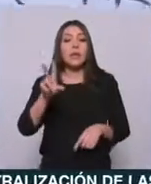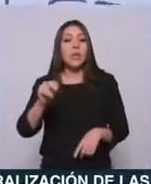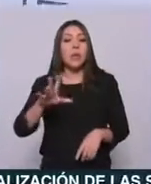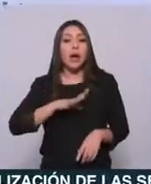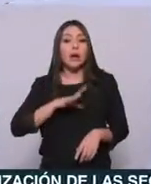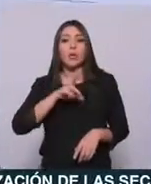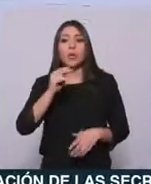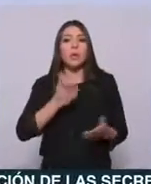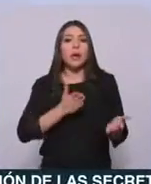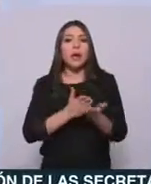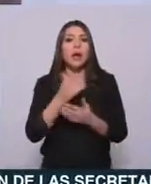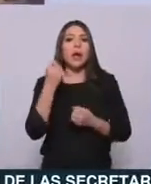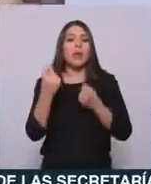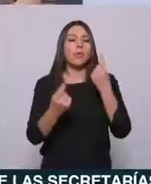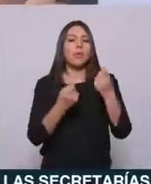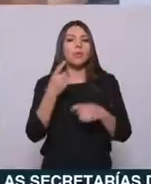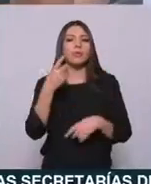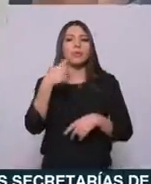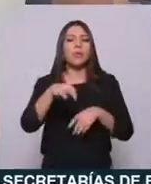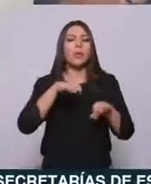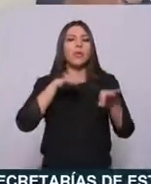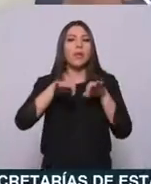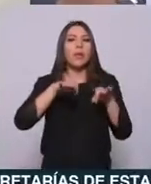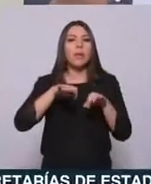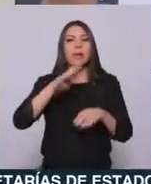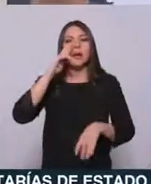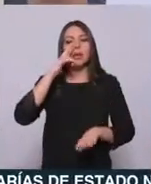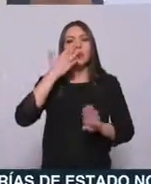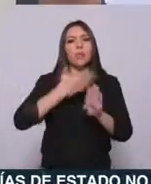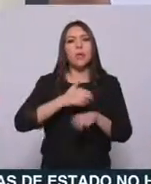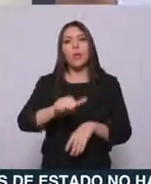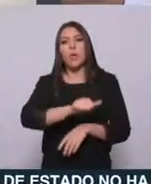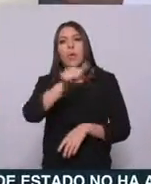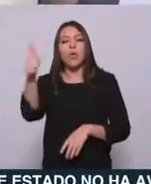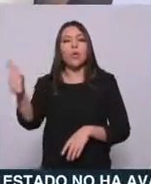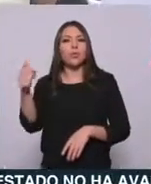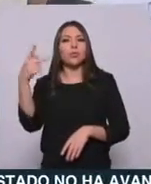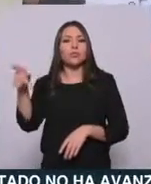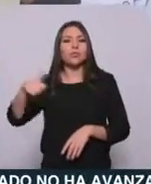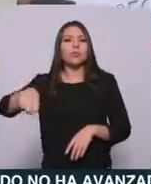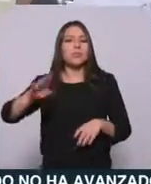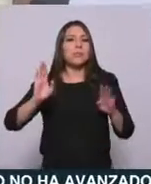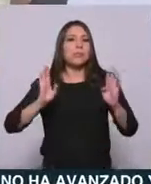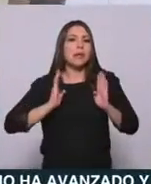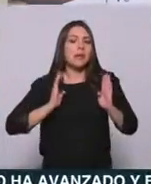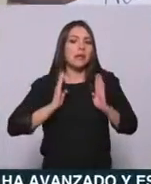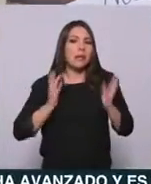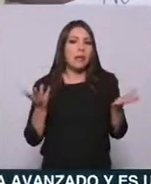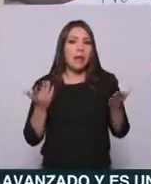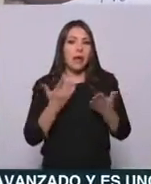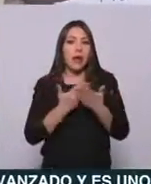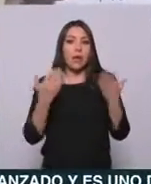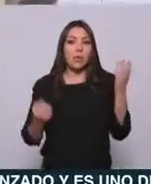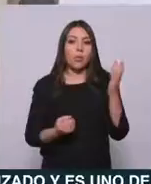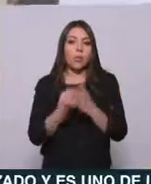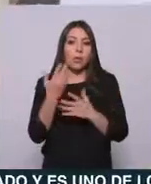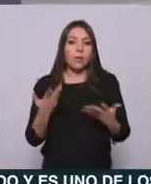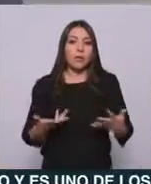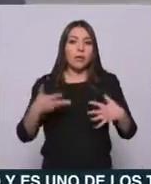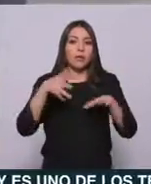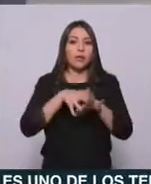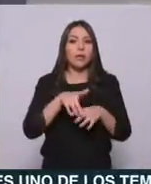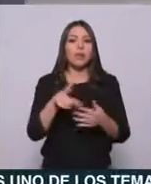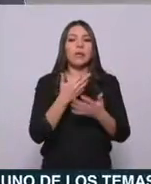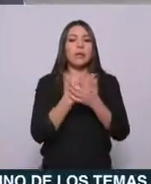no lo pasaran, sino porque sus funciones eran otras, es la milicia, y a ellos al integrarse pues les dimos un espacio de